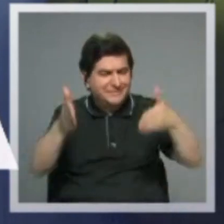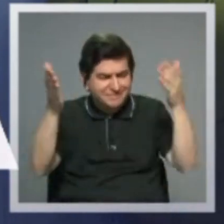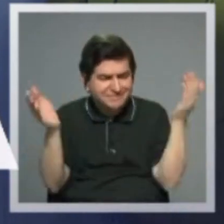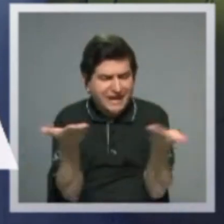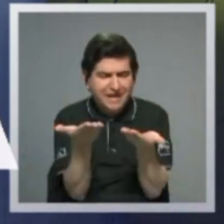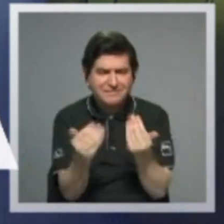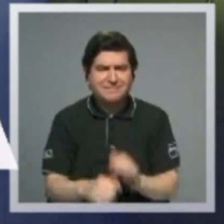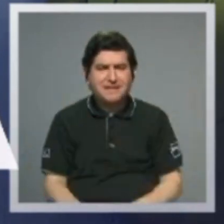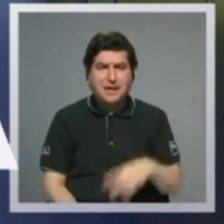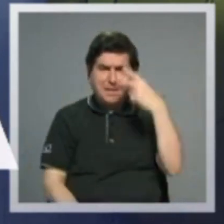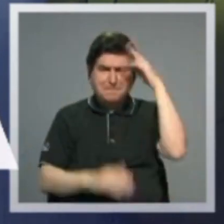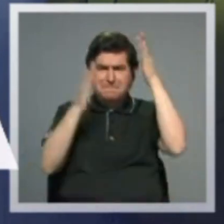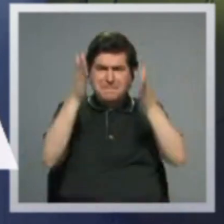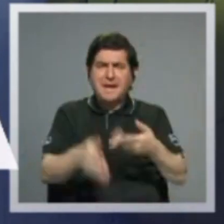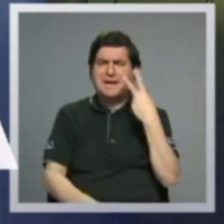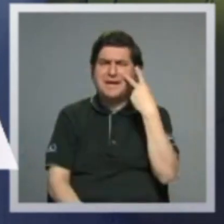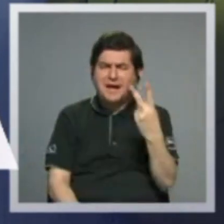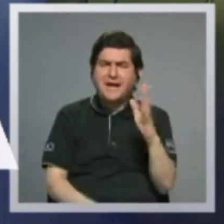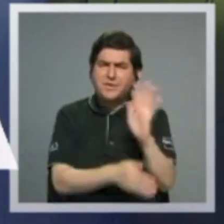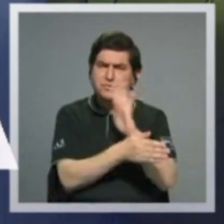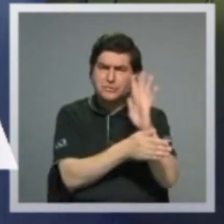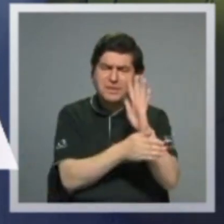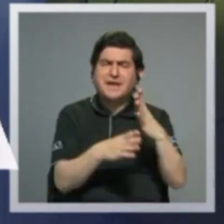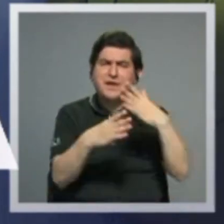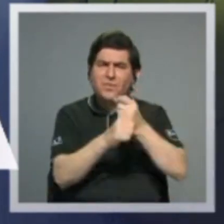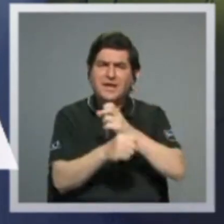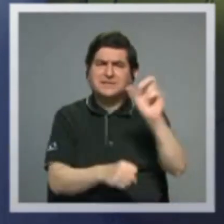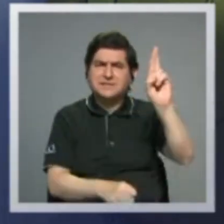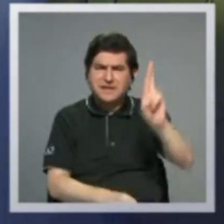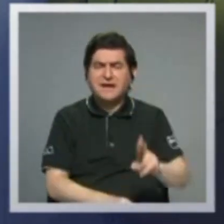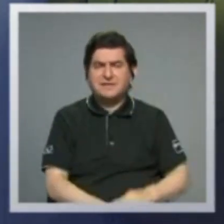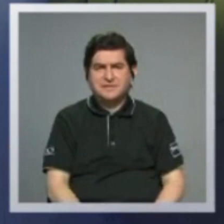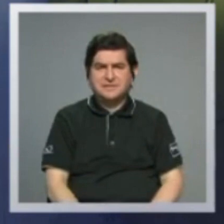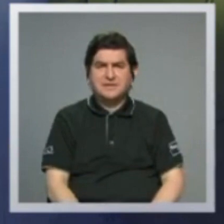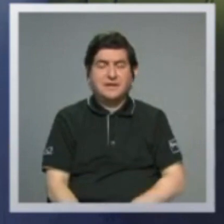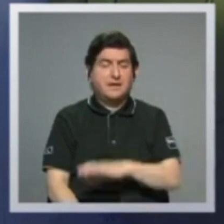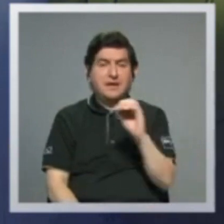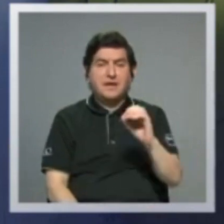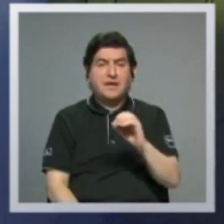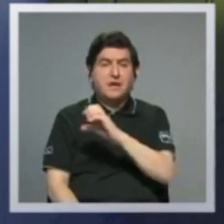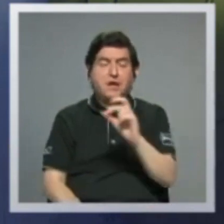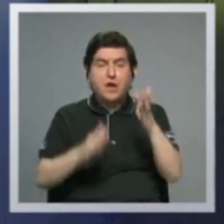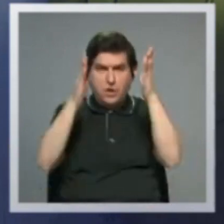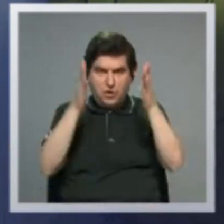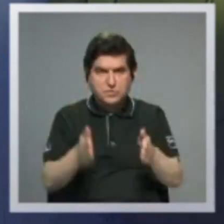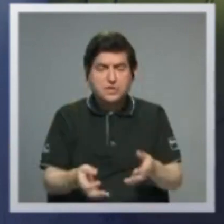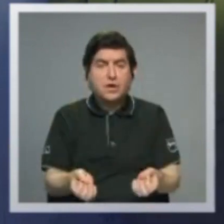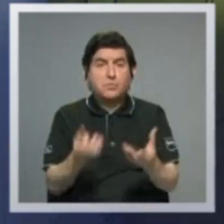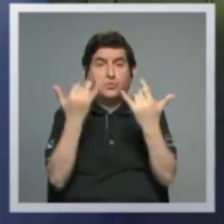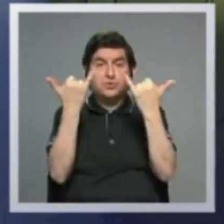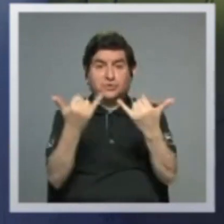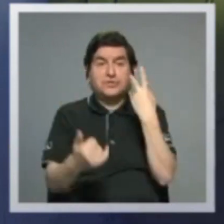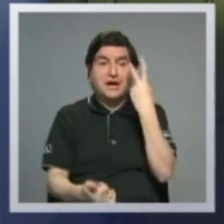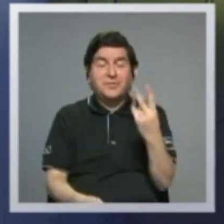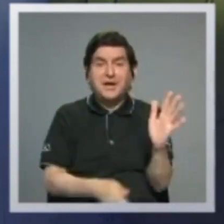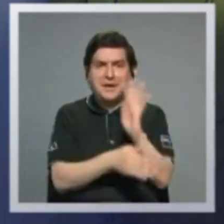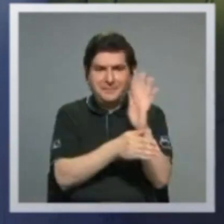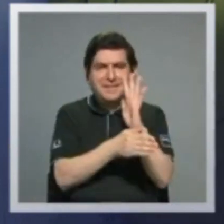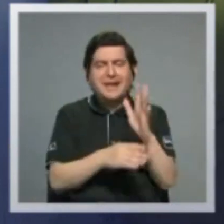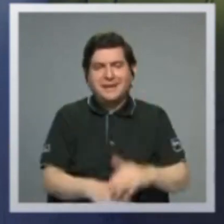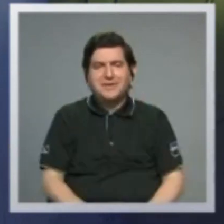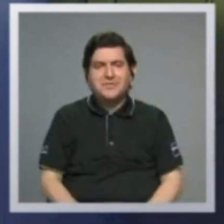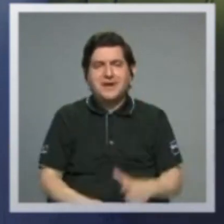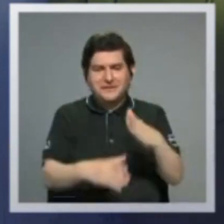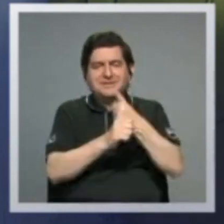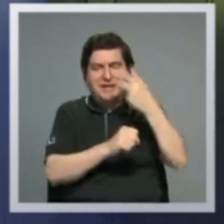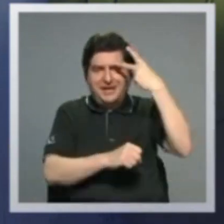para que los mexicanos vean películas que se han hecho en Costa Rica, y para que los costarricenses, aunque muchos han visto muchas películas hechas